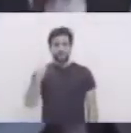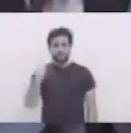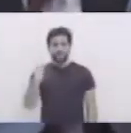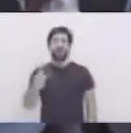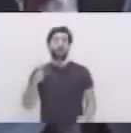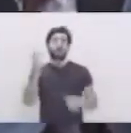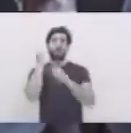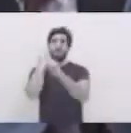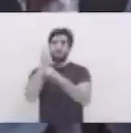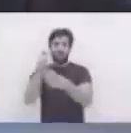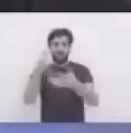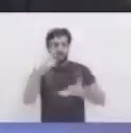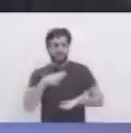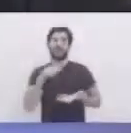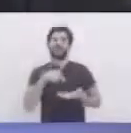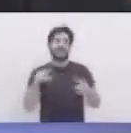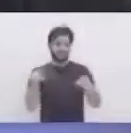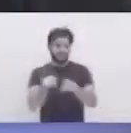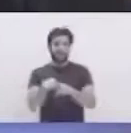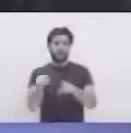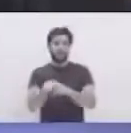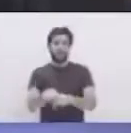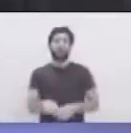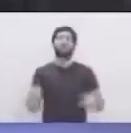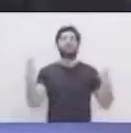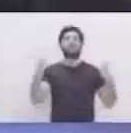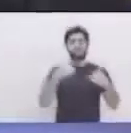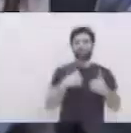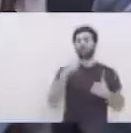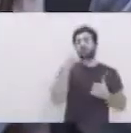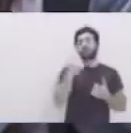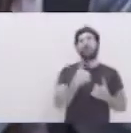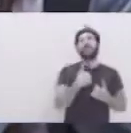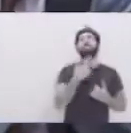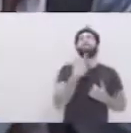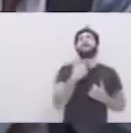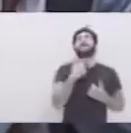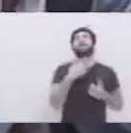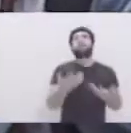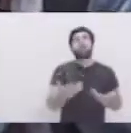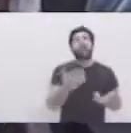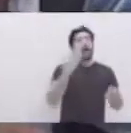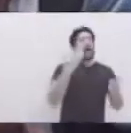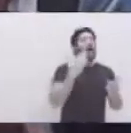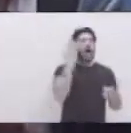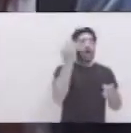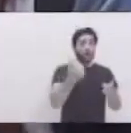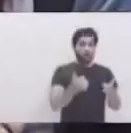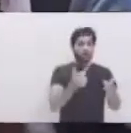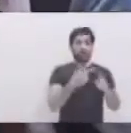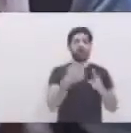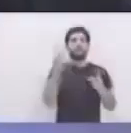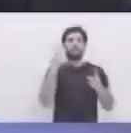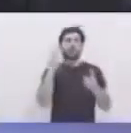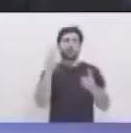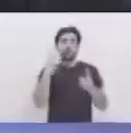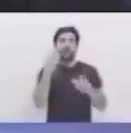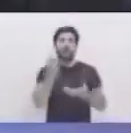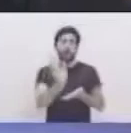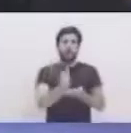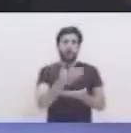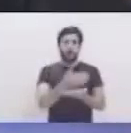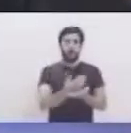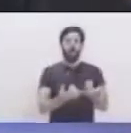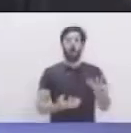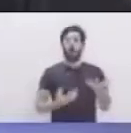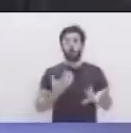era? Era de Bella también. De Bella. André, ¿qué era lo que más te gustaba celebrar de niño? Me gustaba que mi abuelita y mi mamá me cocinaran. ¿Cuál